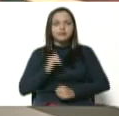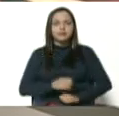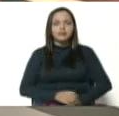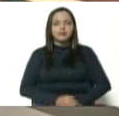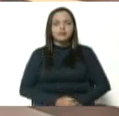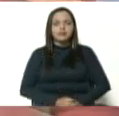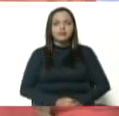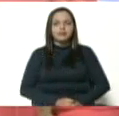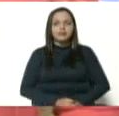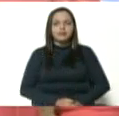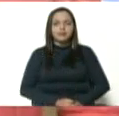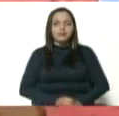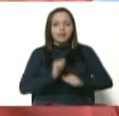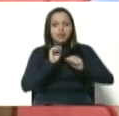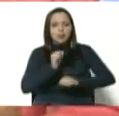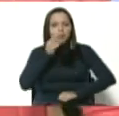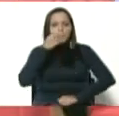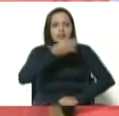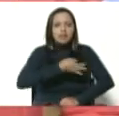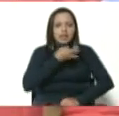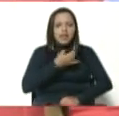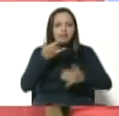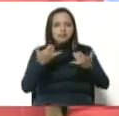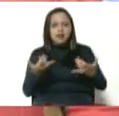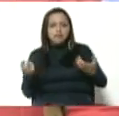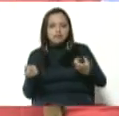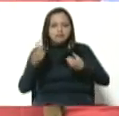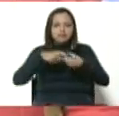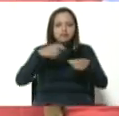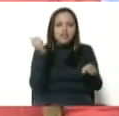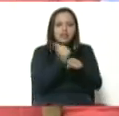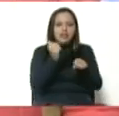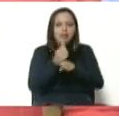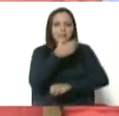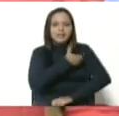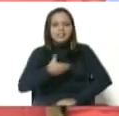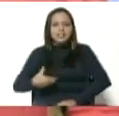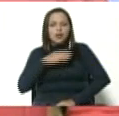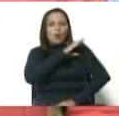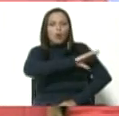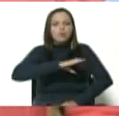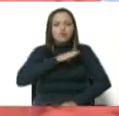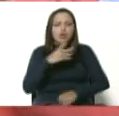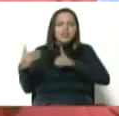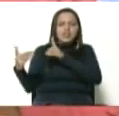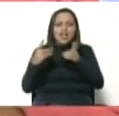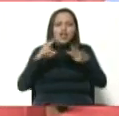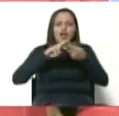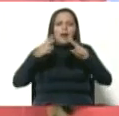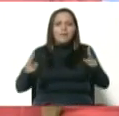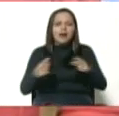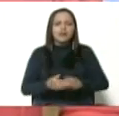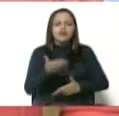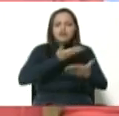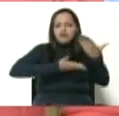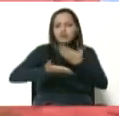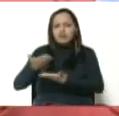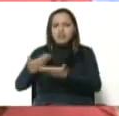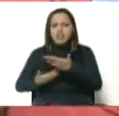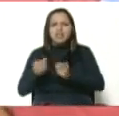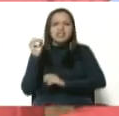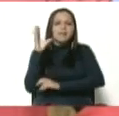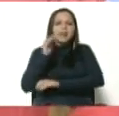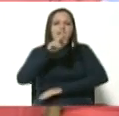Así es, muy buenas tardes, Barry. Ya se ha incorporado a esta jornada de trabajo el presidente de la Comisión para el Diálogo, la Paz y la Reconciliación de la Asamblea